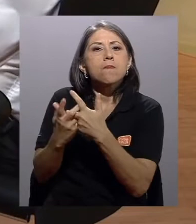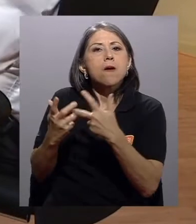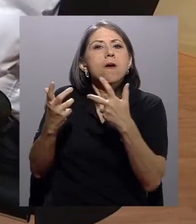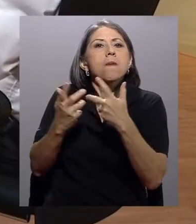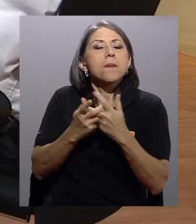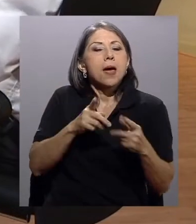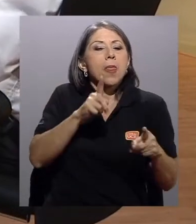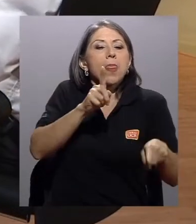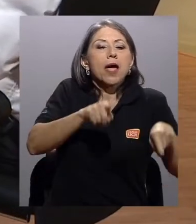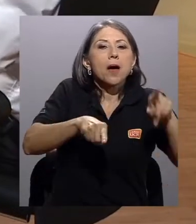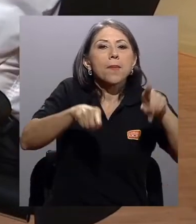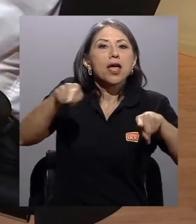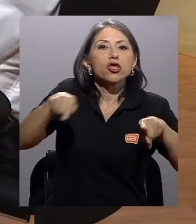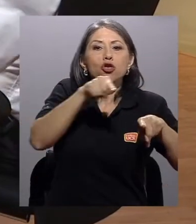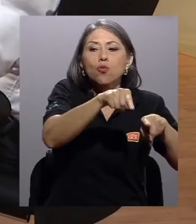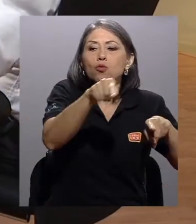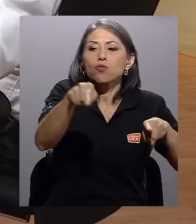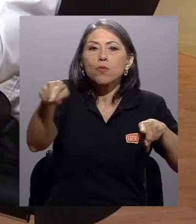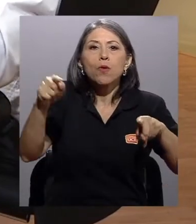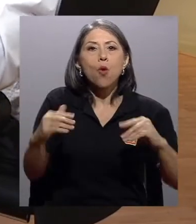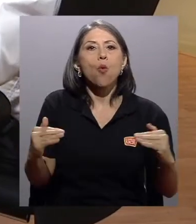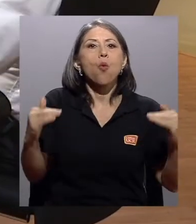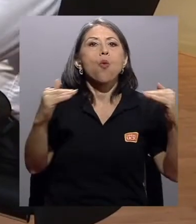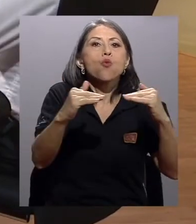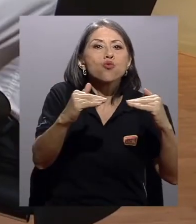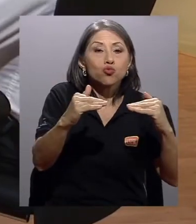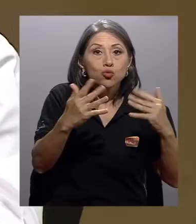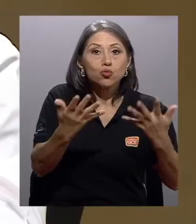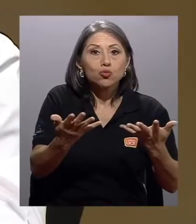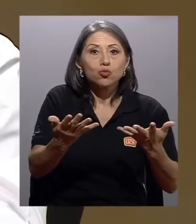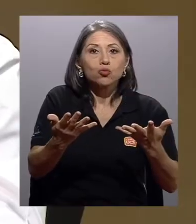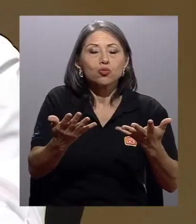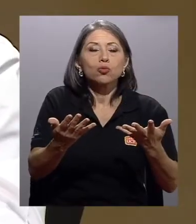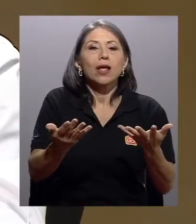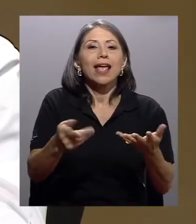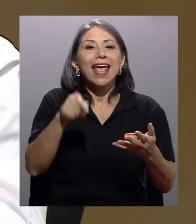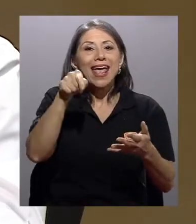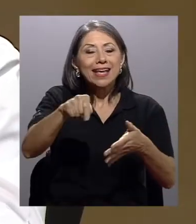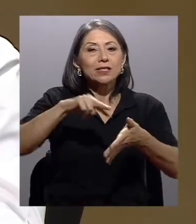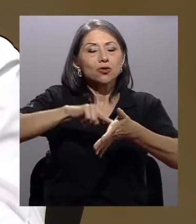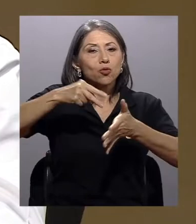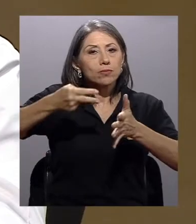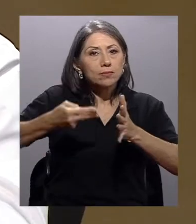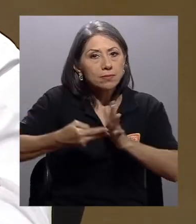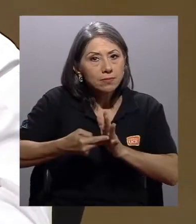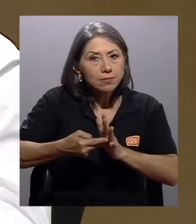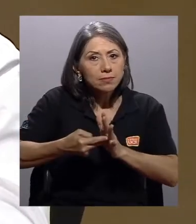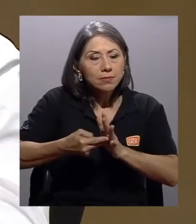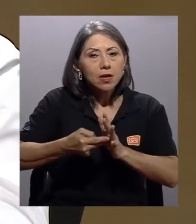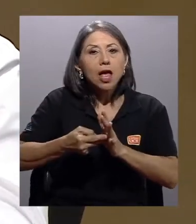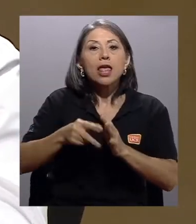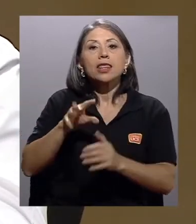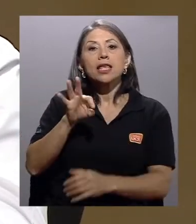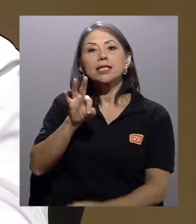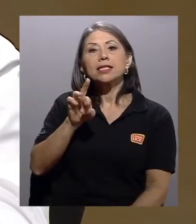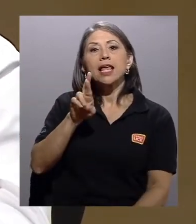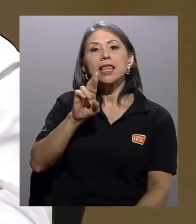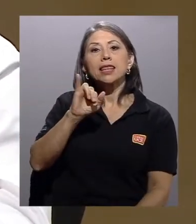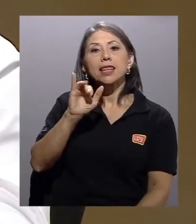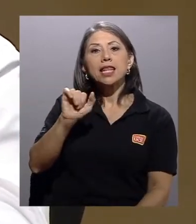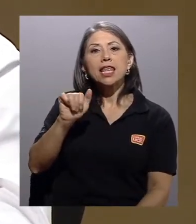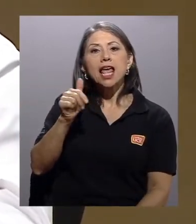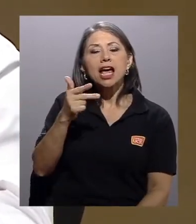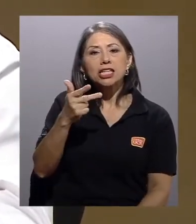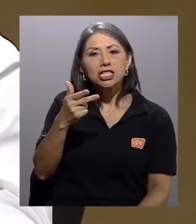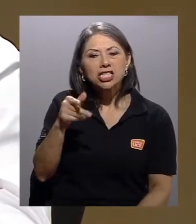las condiciones que tenga el país. Y esto implica necesariamente un triage, y me